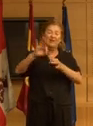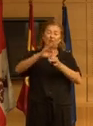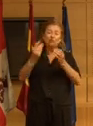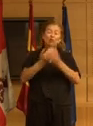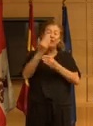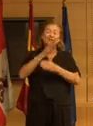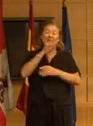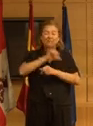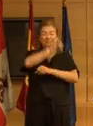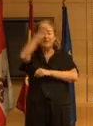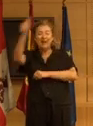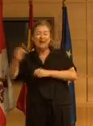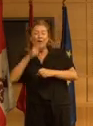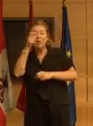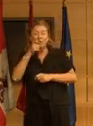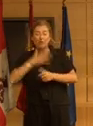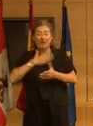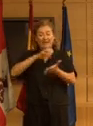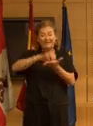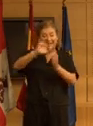larga duración en Castilla y León.